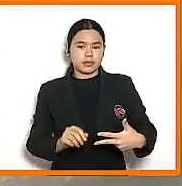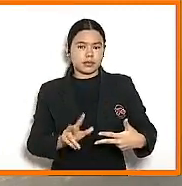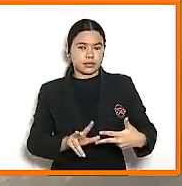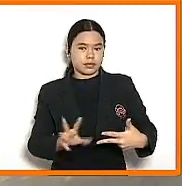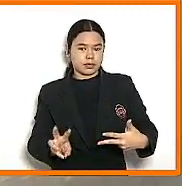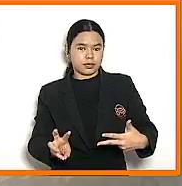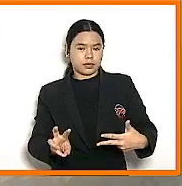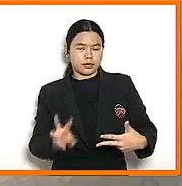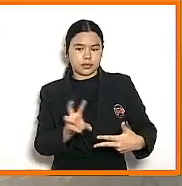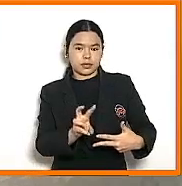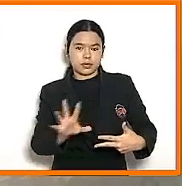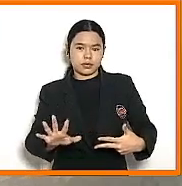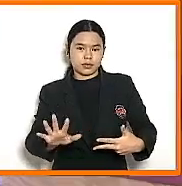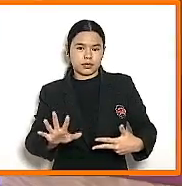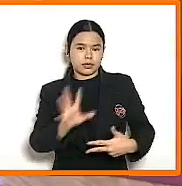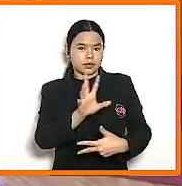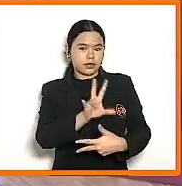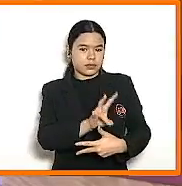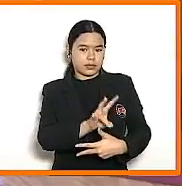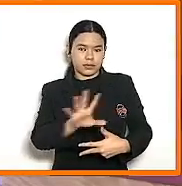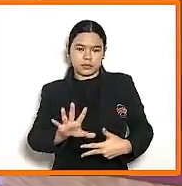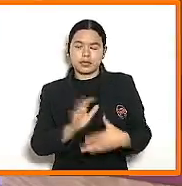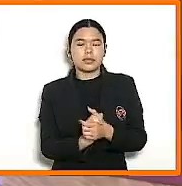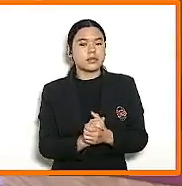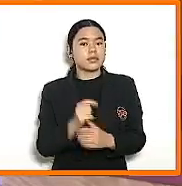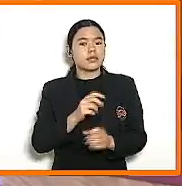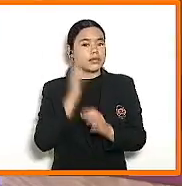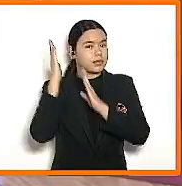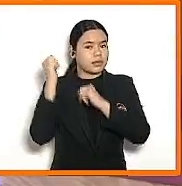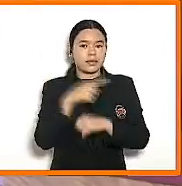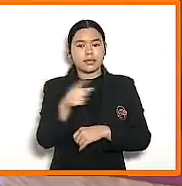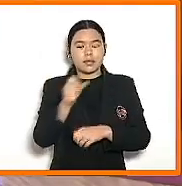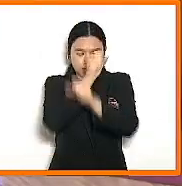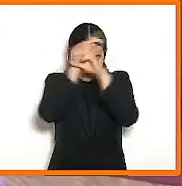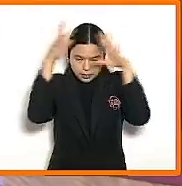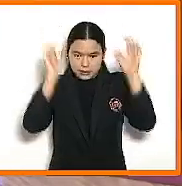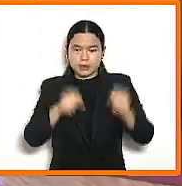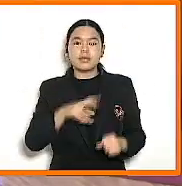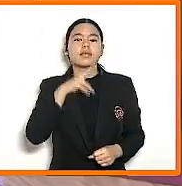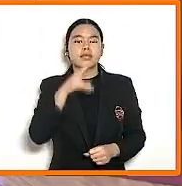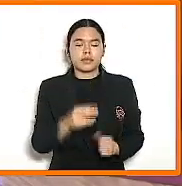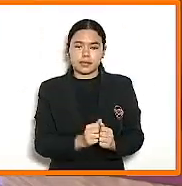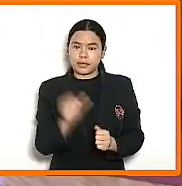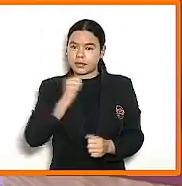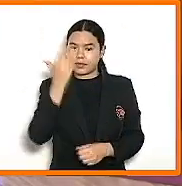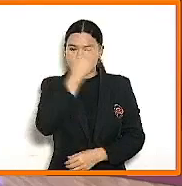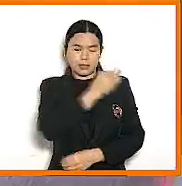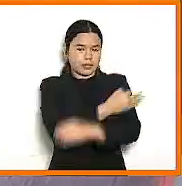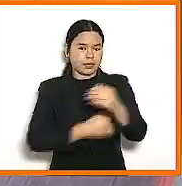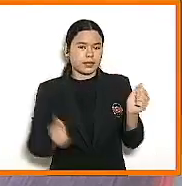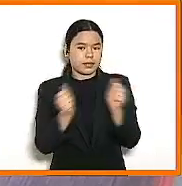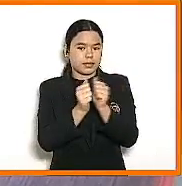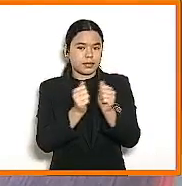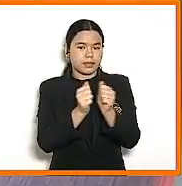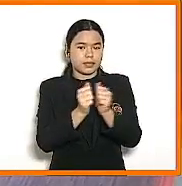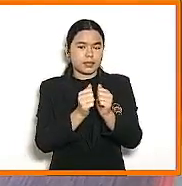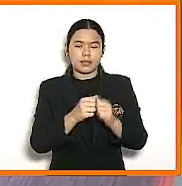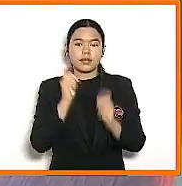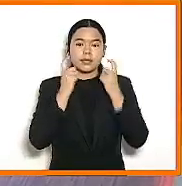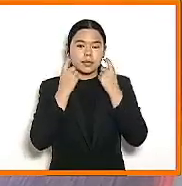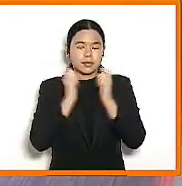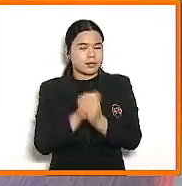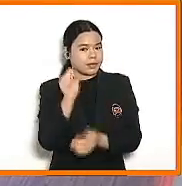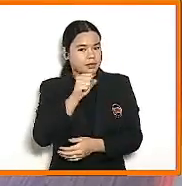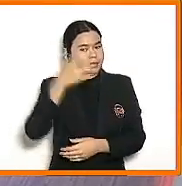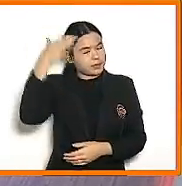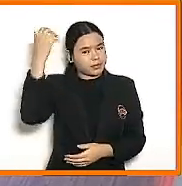36, 65 y 75. Espero que cada uno de tus sueños se haga realidad en esta hermosa tarde junto a Tatiana Varela. Así